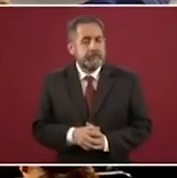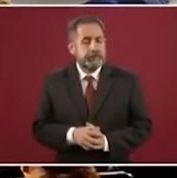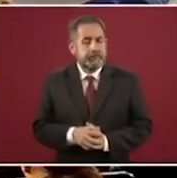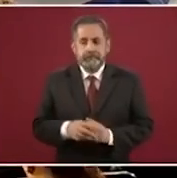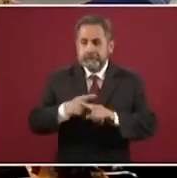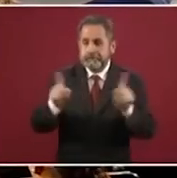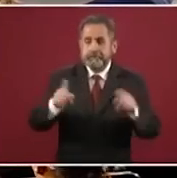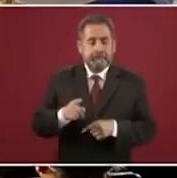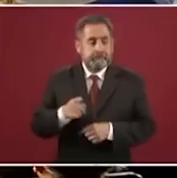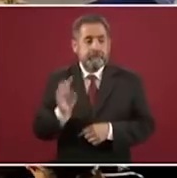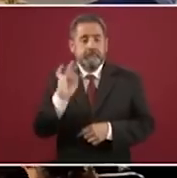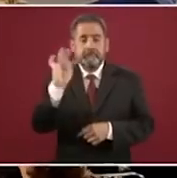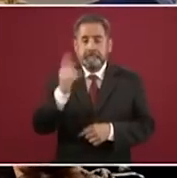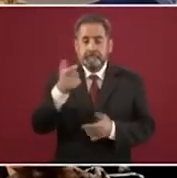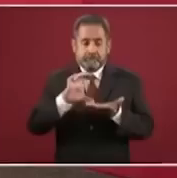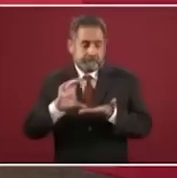el gobierno